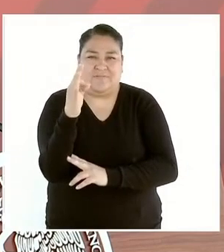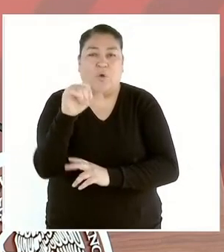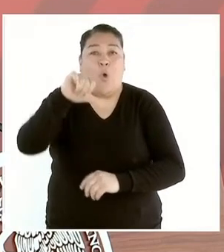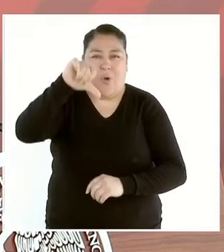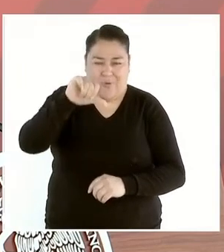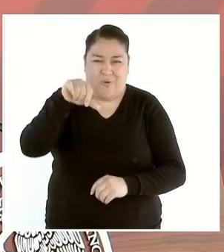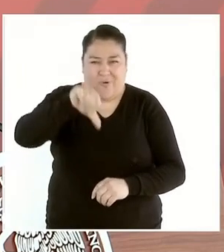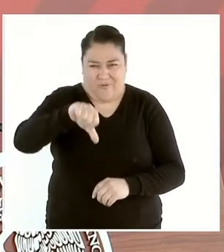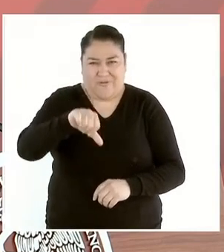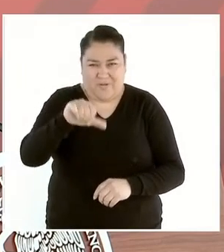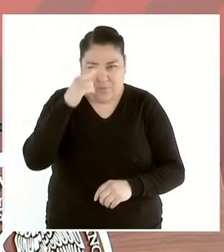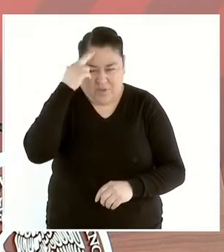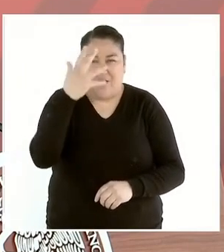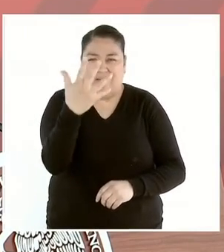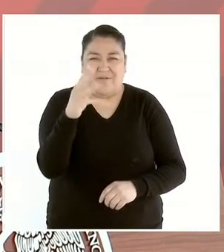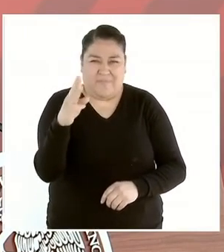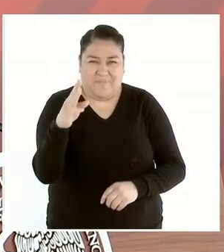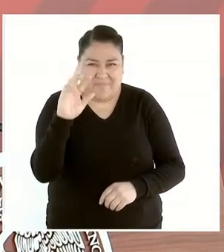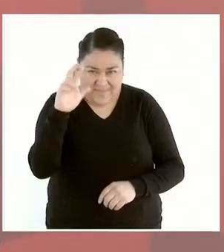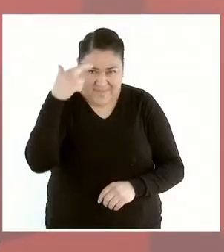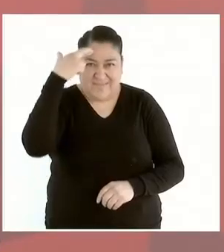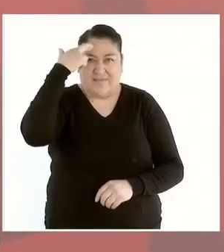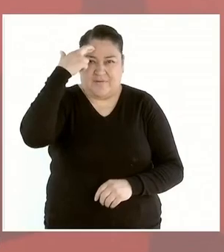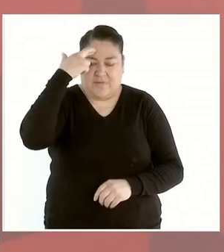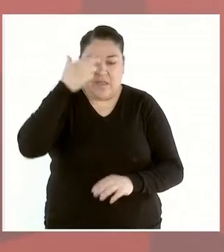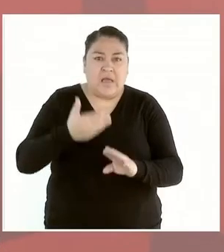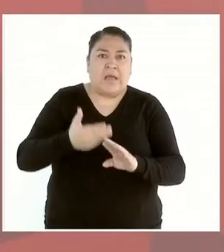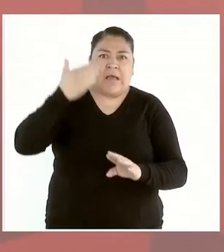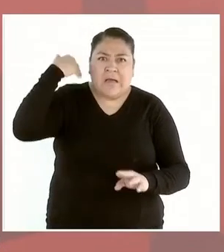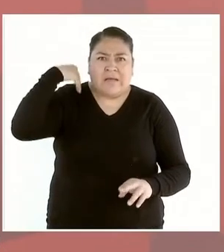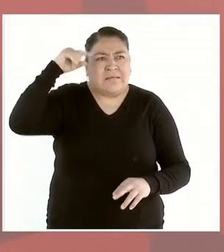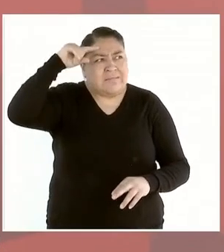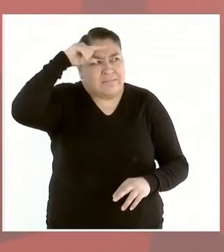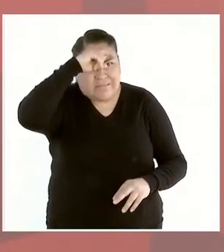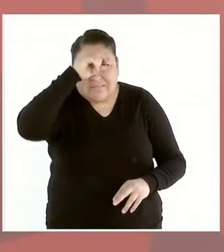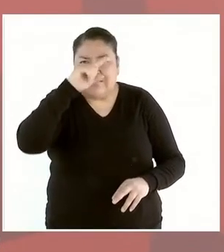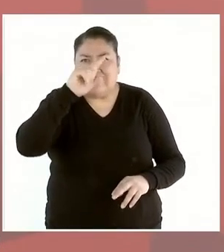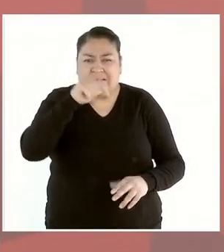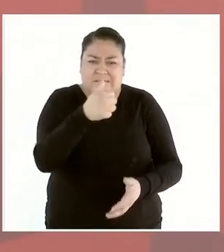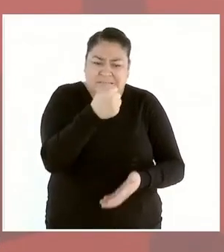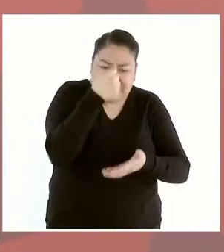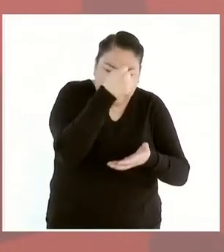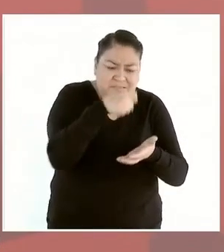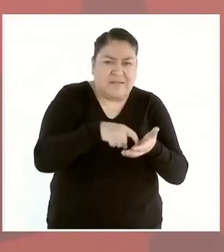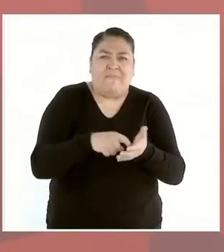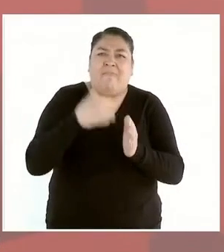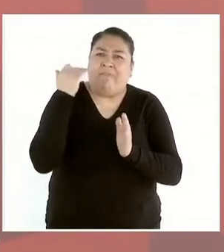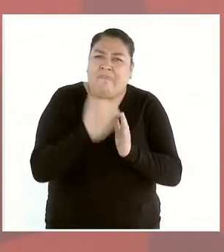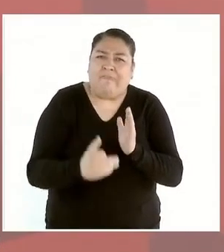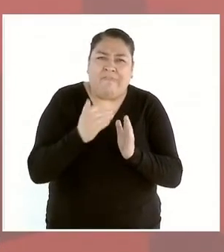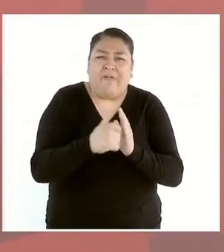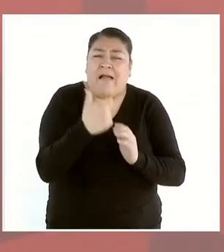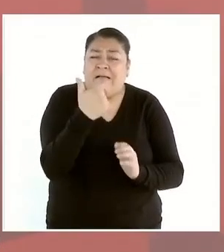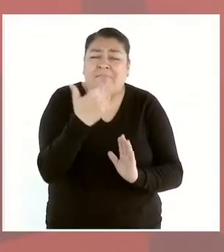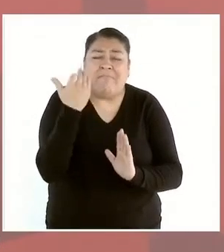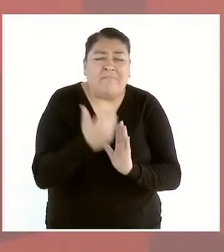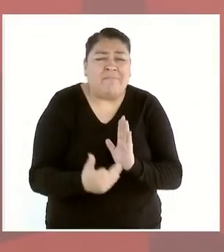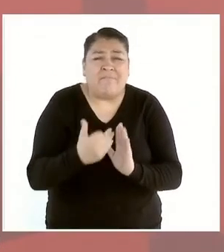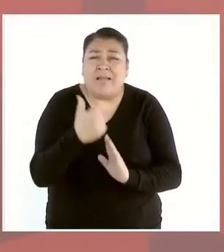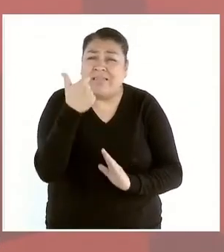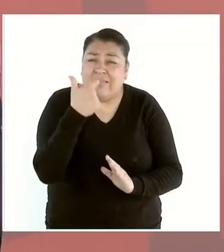el déficit del presupuesto público se calculaba